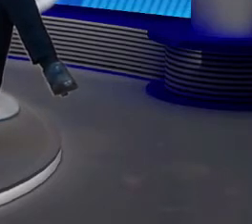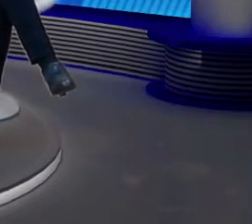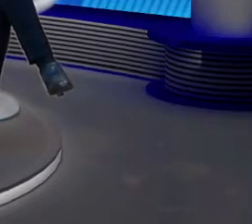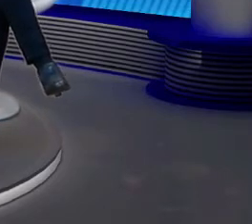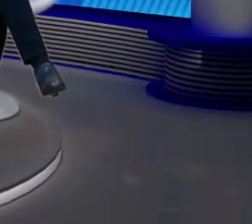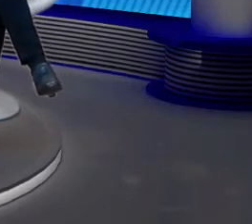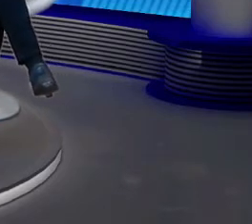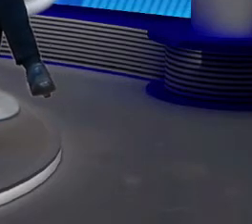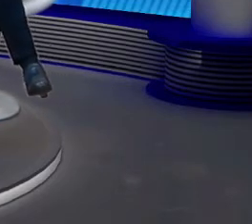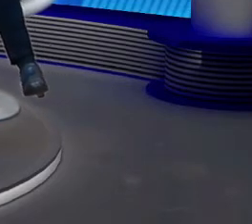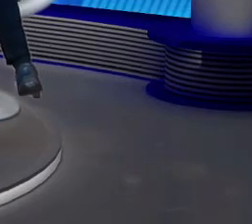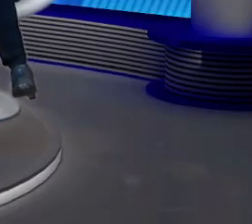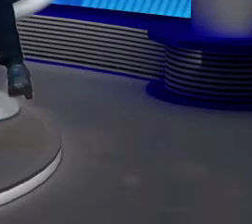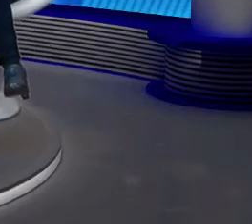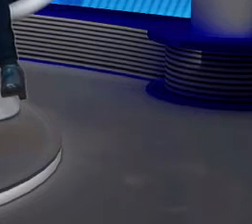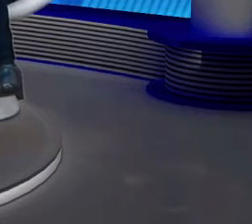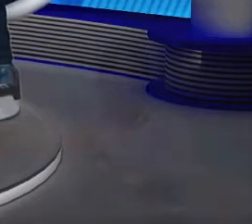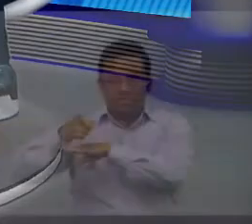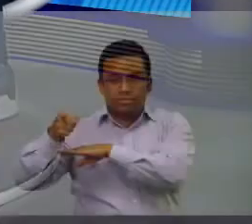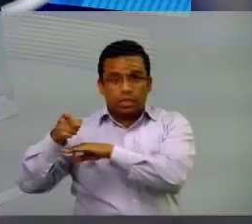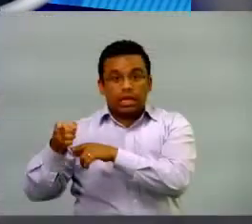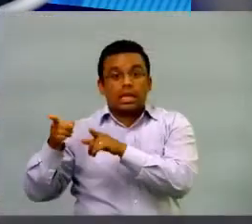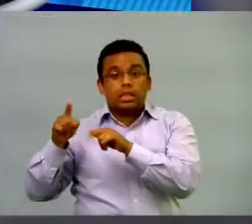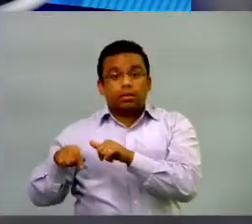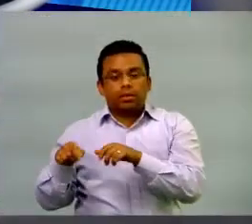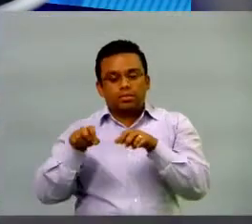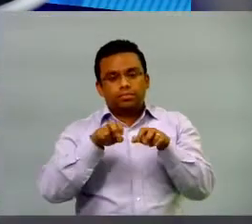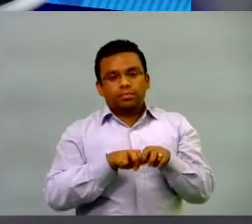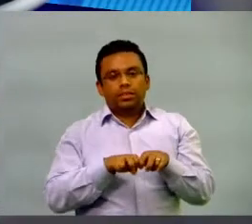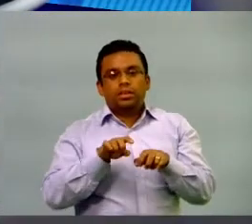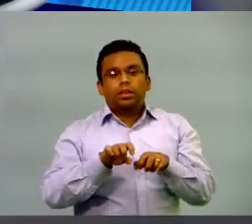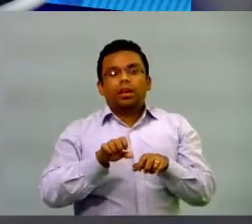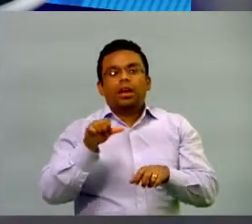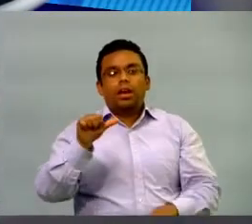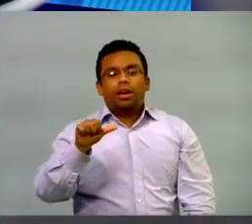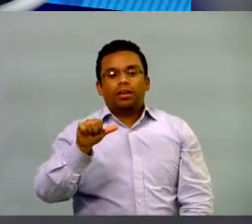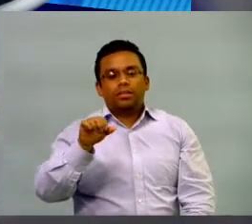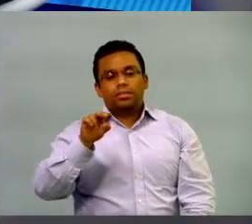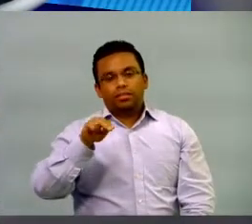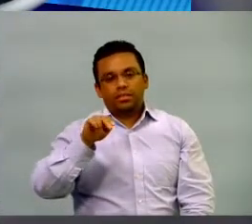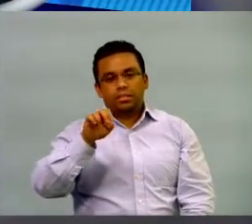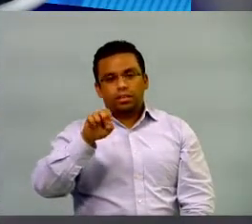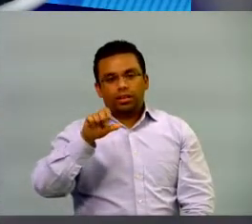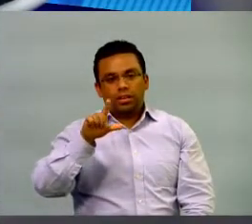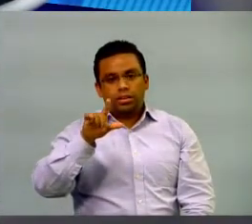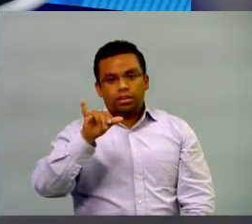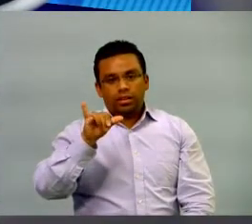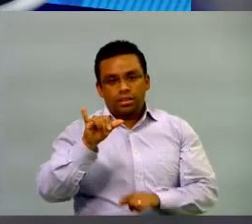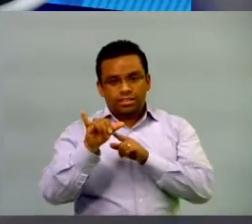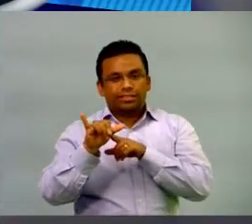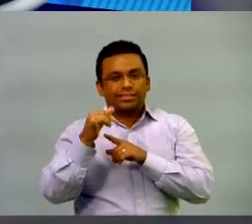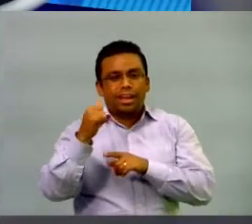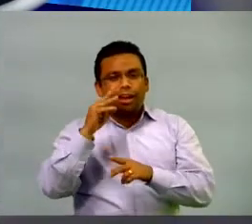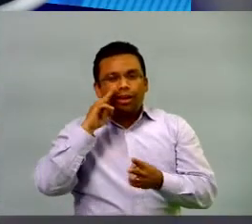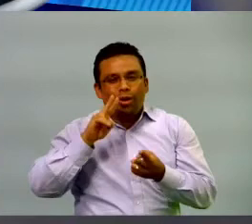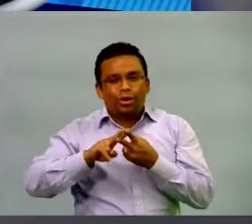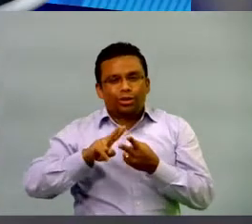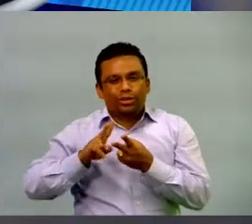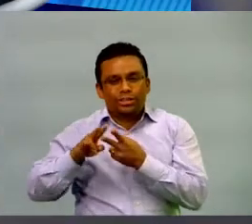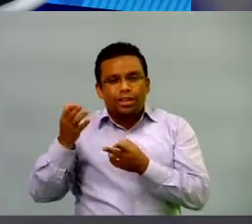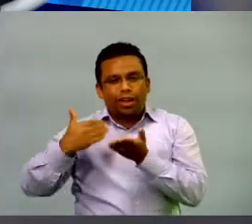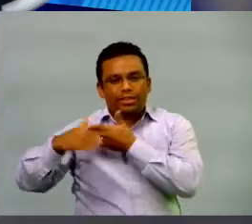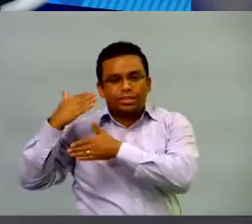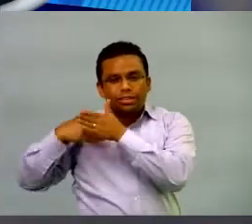ejecutivo y una persona muy importante en Educa Digital, Nelly Zita, quien todos han reconocido que